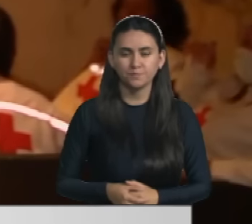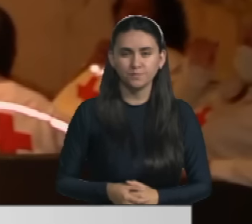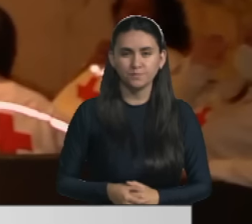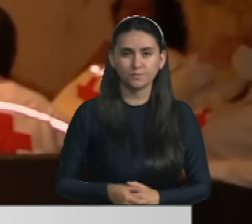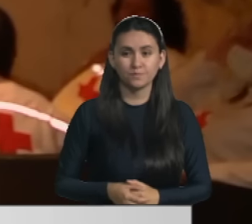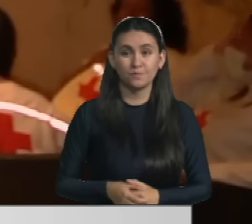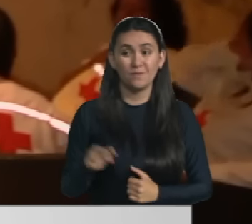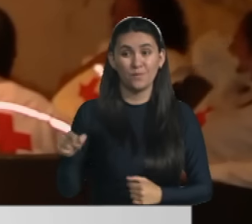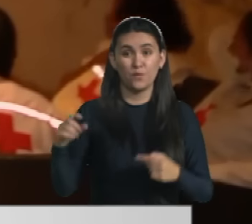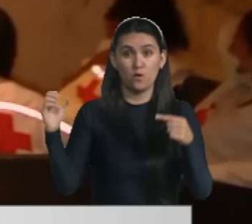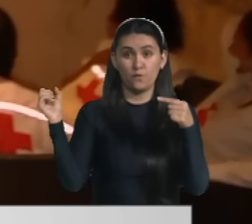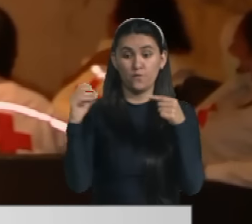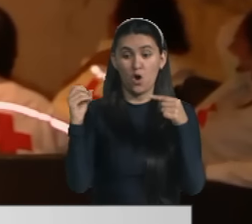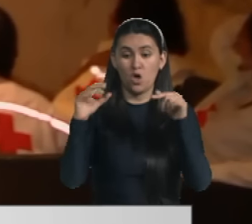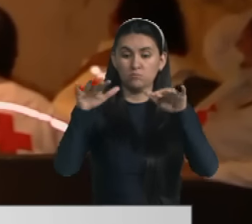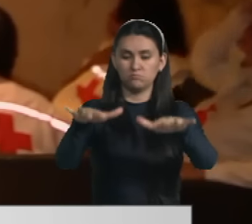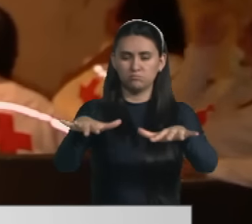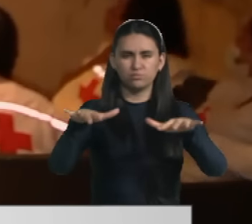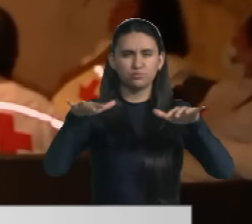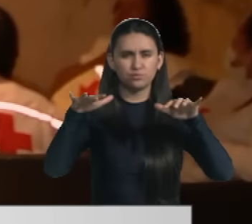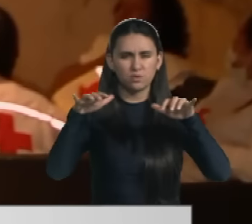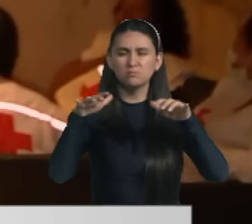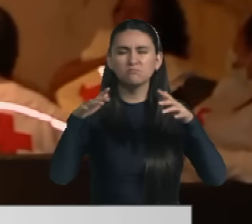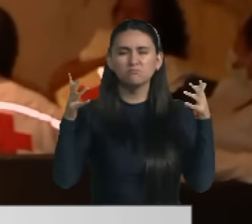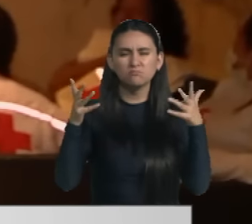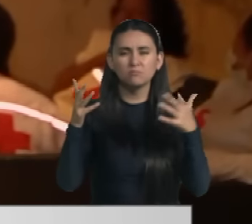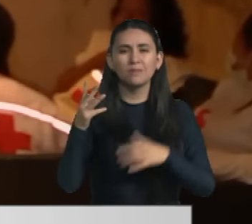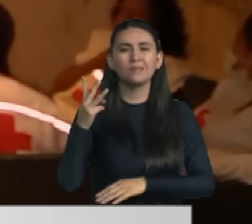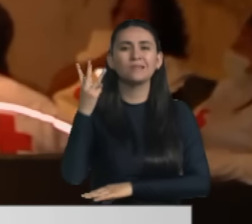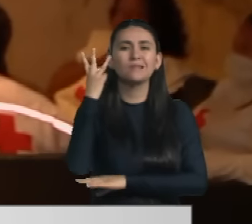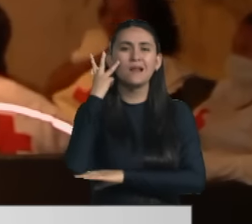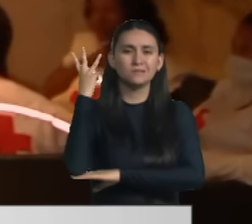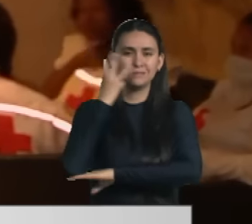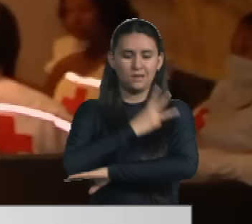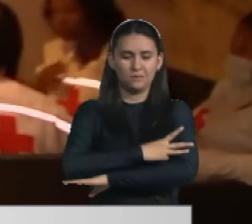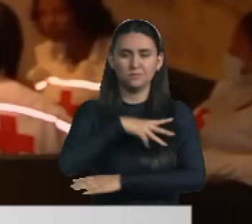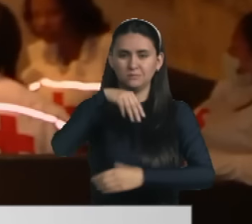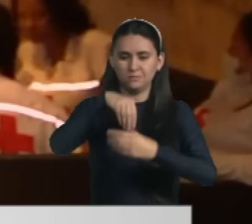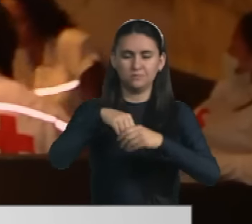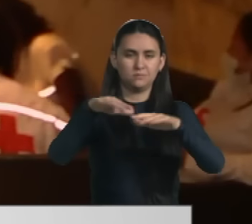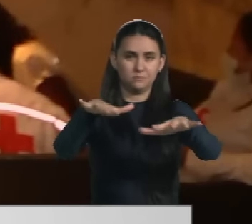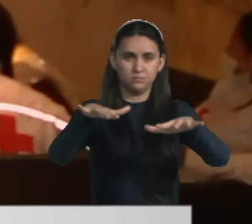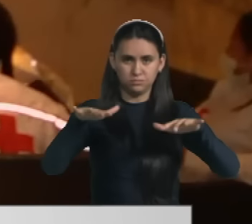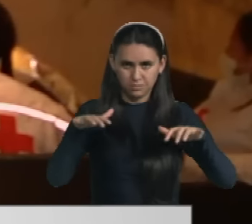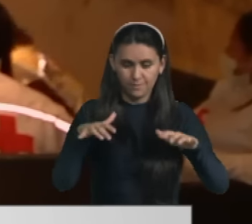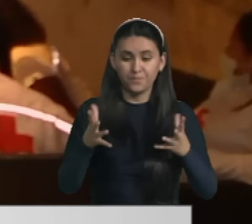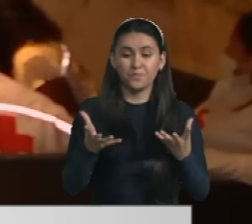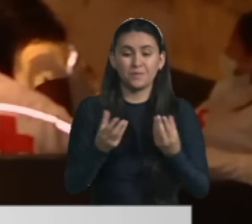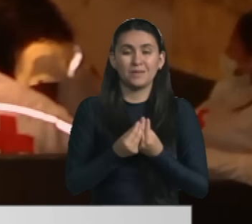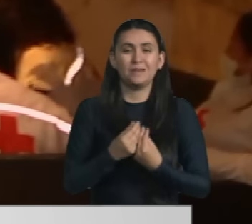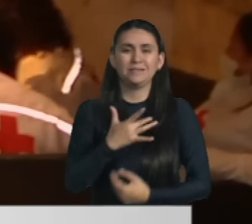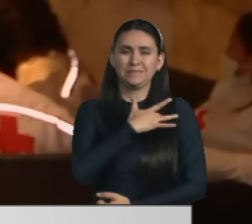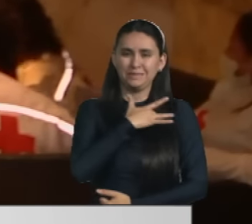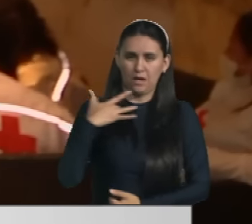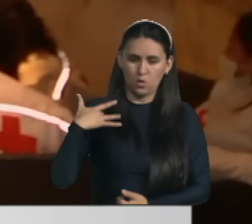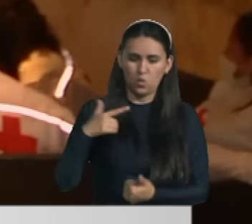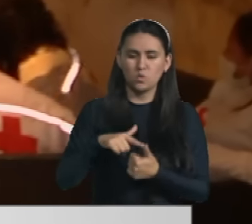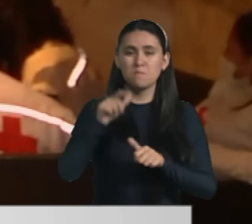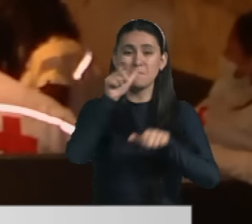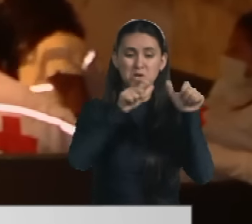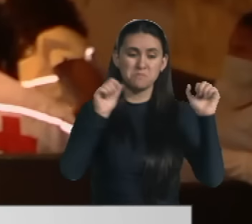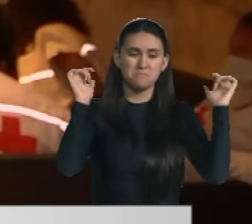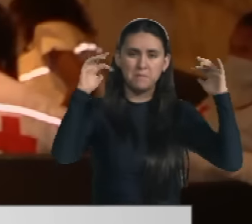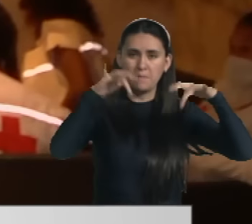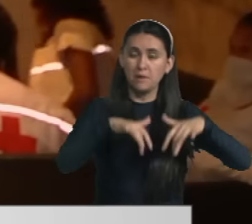Este foro, hay que señalar que se llevará a cabo durante los 3 próximos días, en donde el sector de la salud, los participantes, esperan